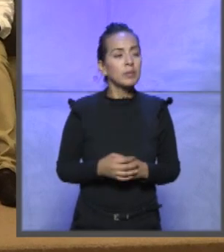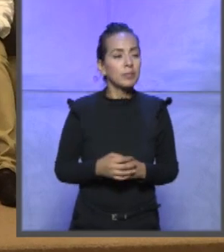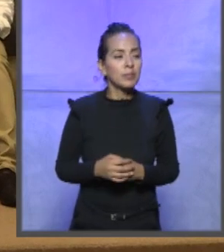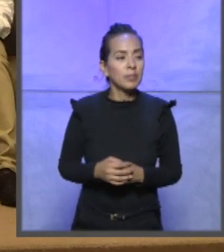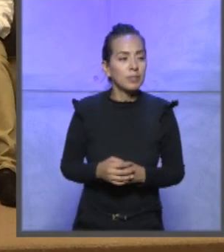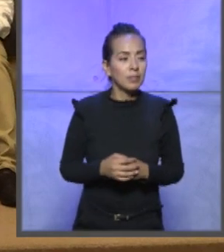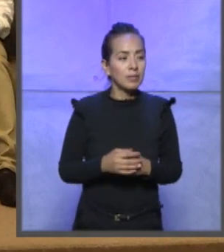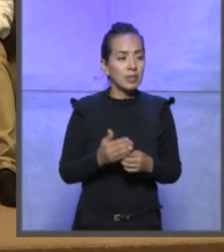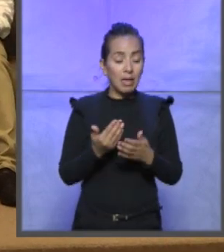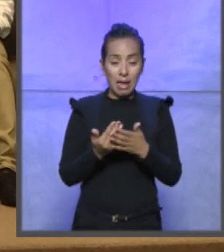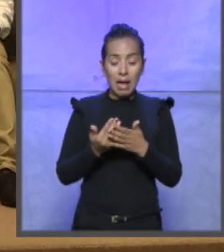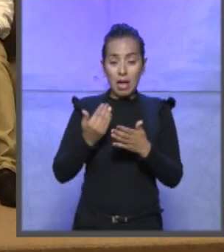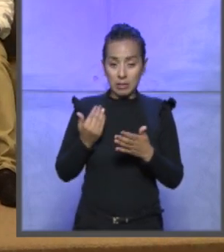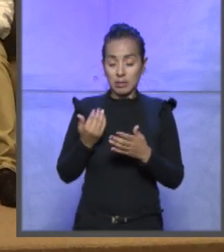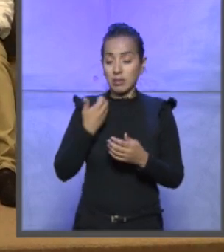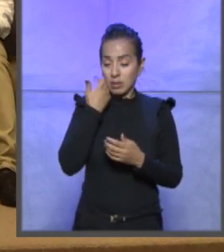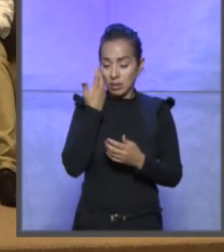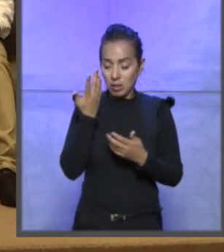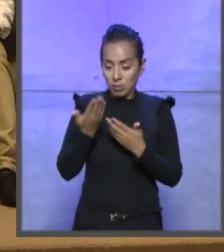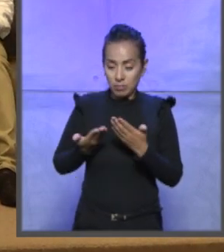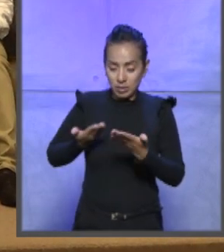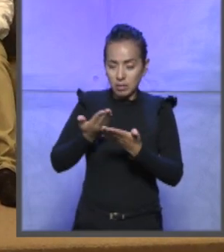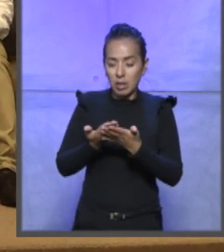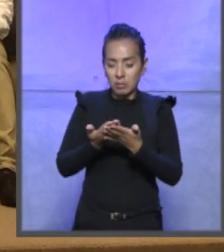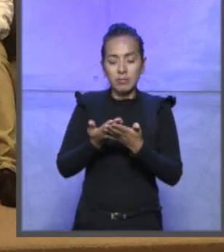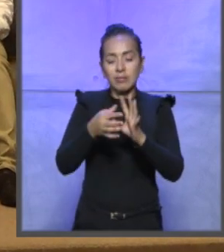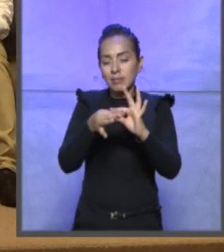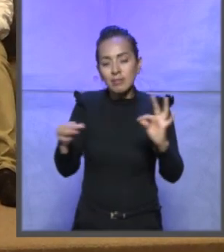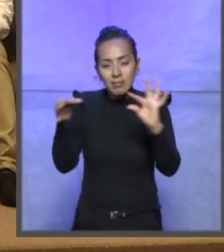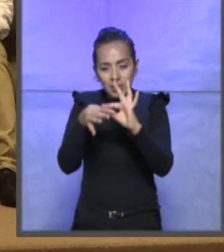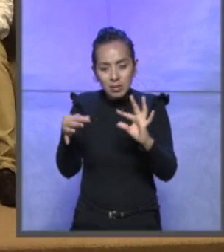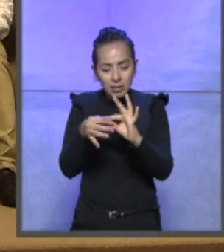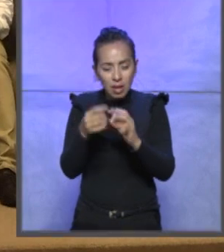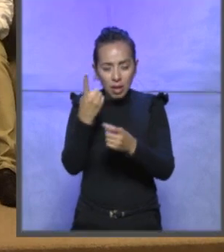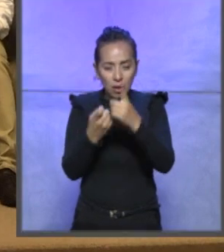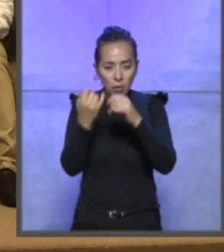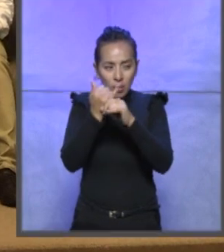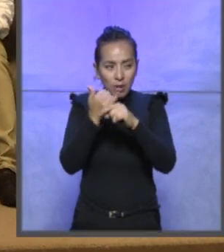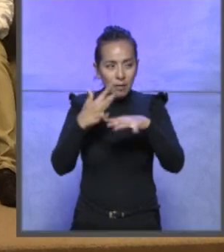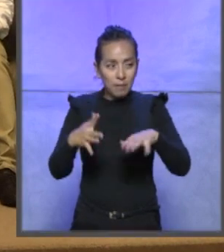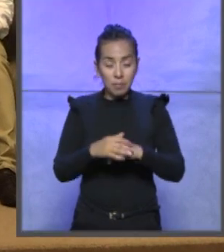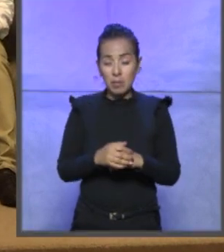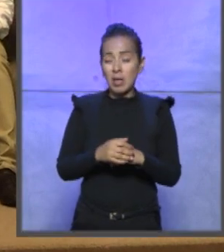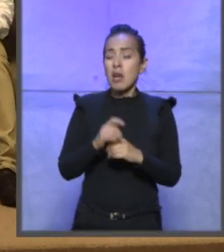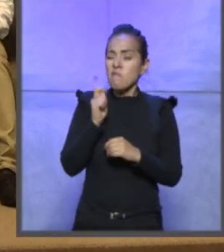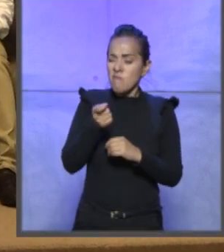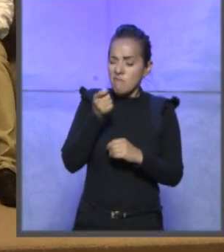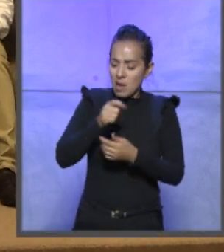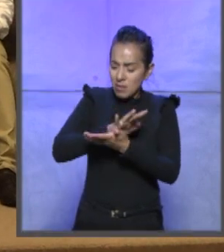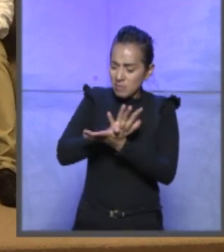preguntas. Antes de detonarla, permítanme presentarles algunos datos. Revisando respecto de la